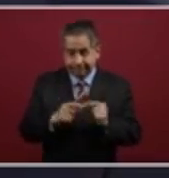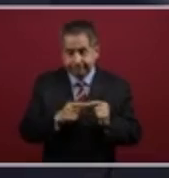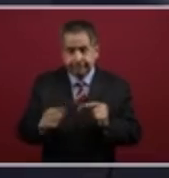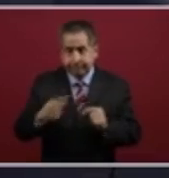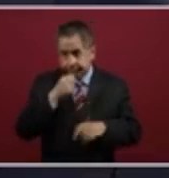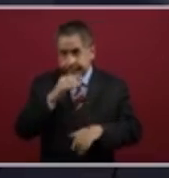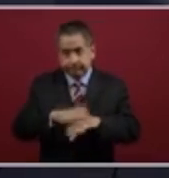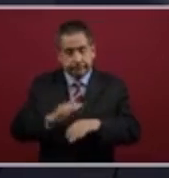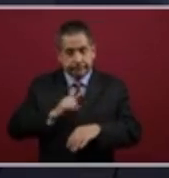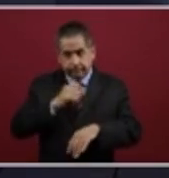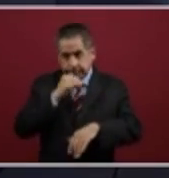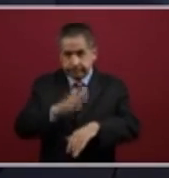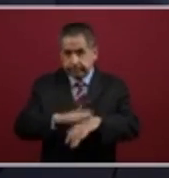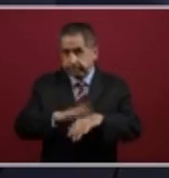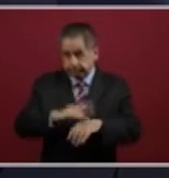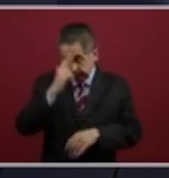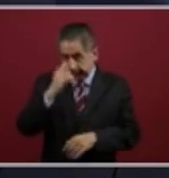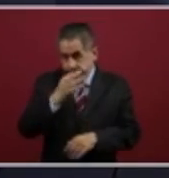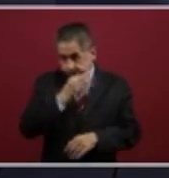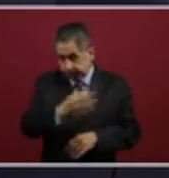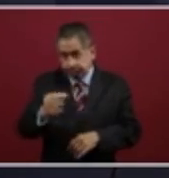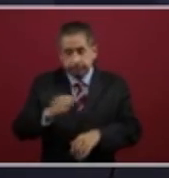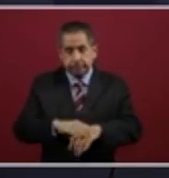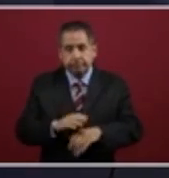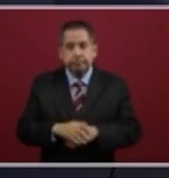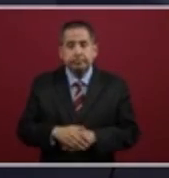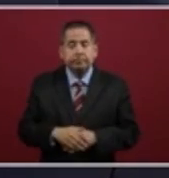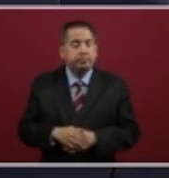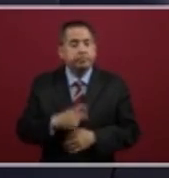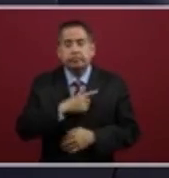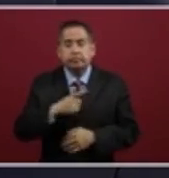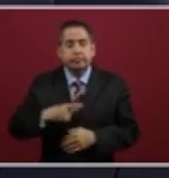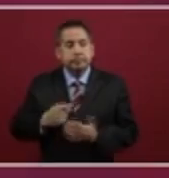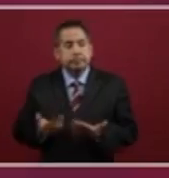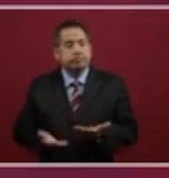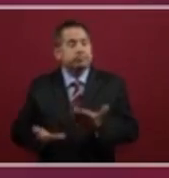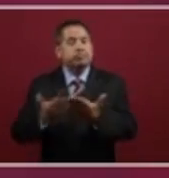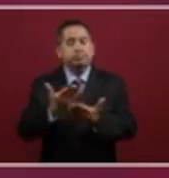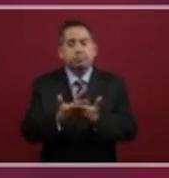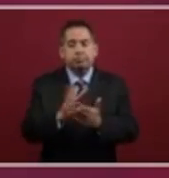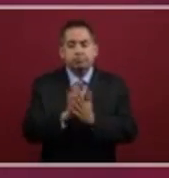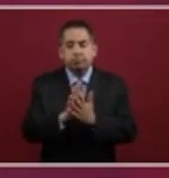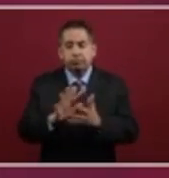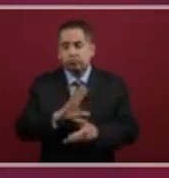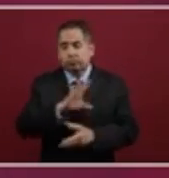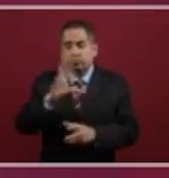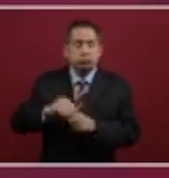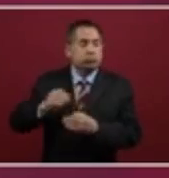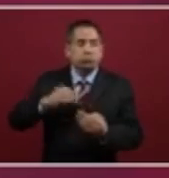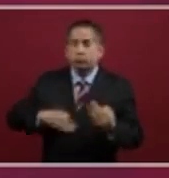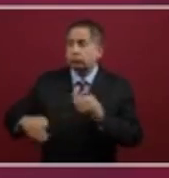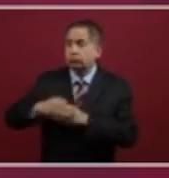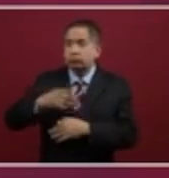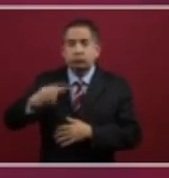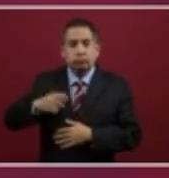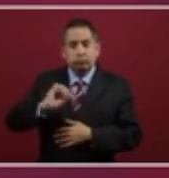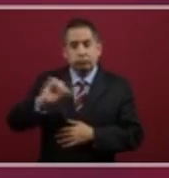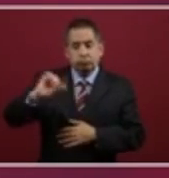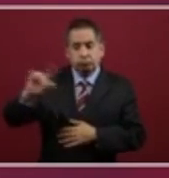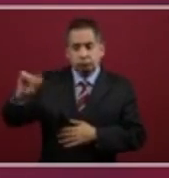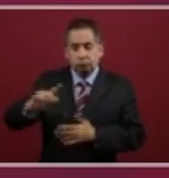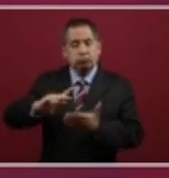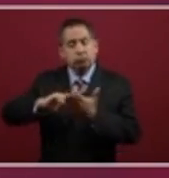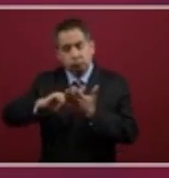aprovecho también para recordarlo, tenemos que presentar todos los servidores públicos de nuevo